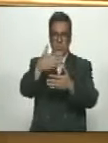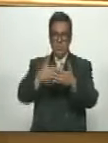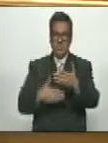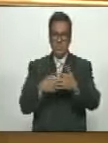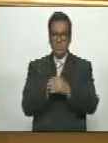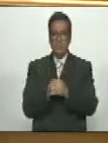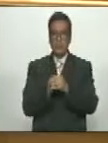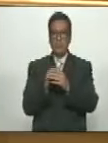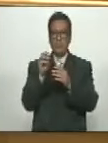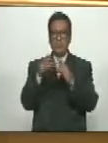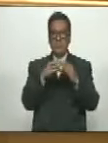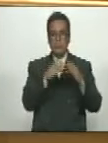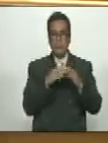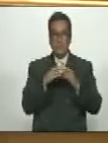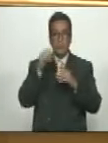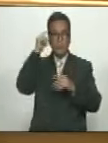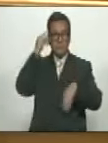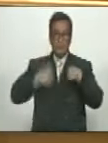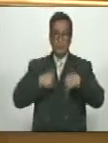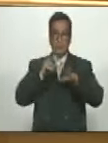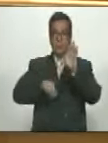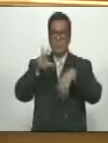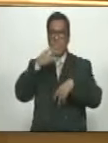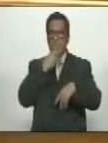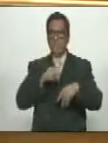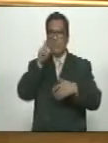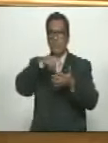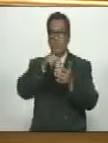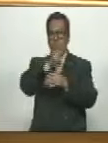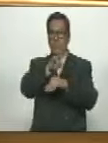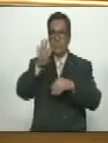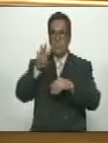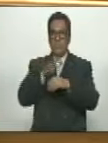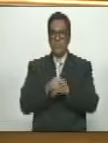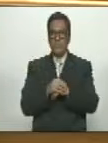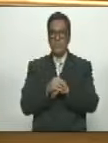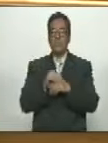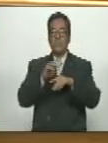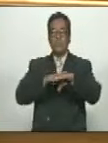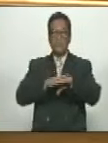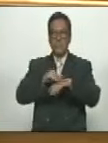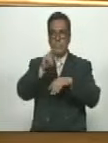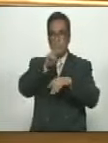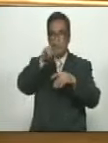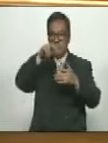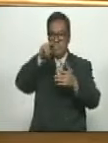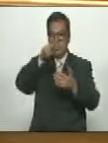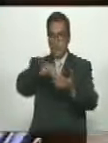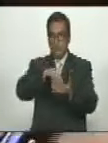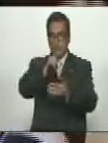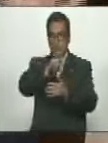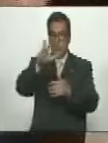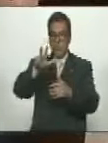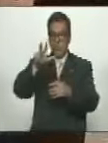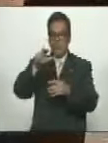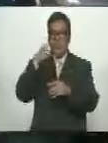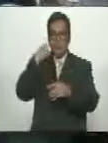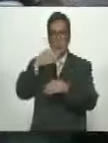acta de la sesión ordinaria del día miércoles 13 de diciembre de 2023, sírvanse de indicarlo con la señal de costumbre.